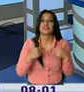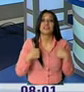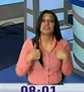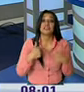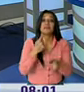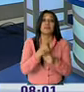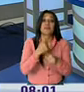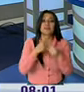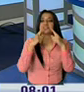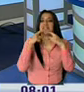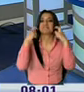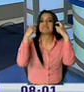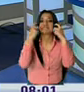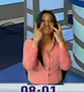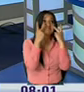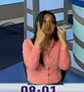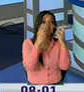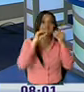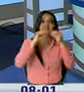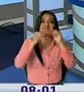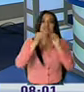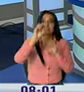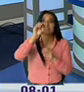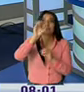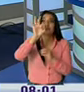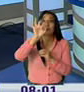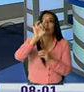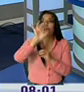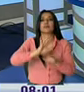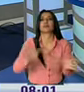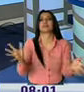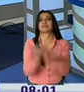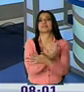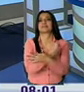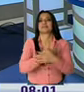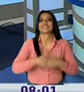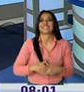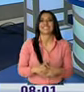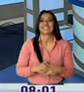sonrío viendo el 0985 y nos quitaron de la pantalla.